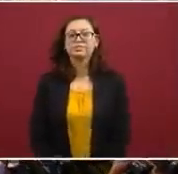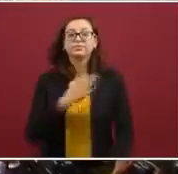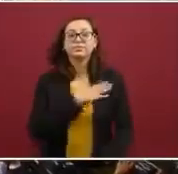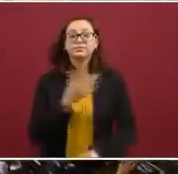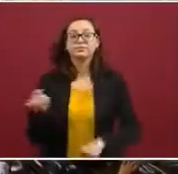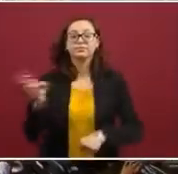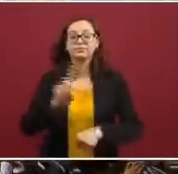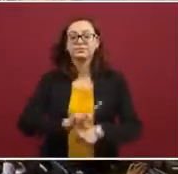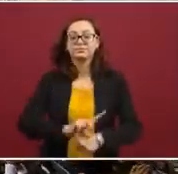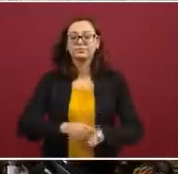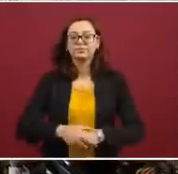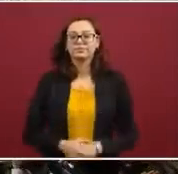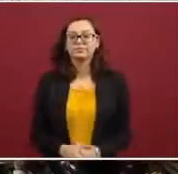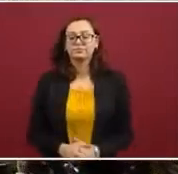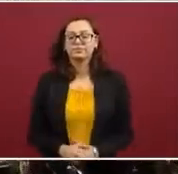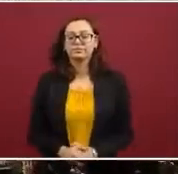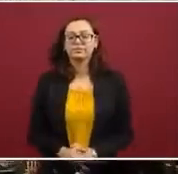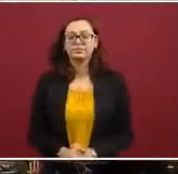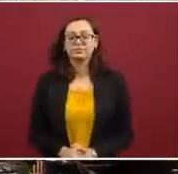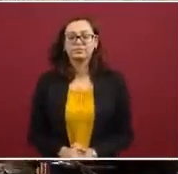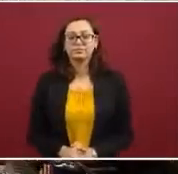días.